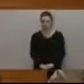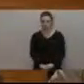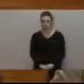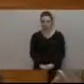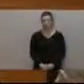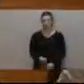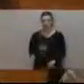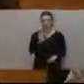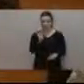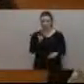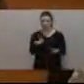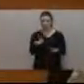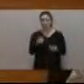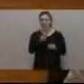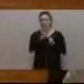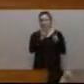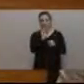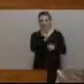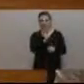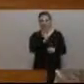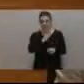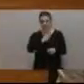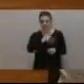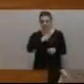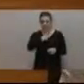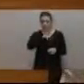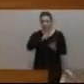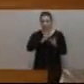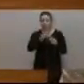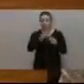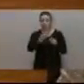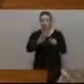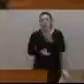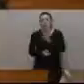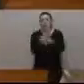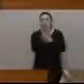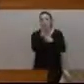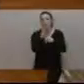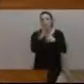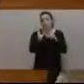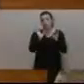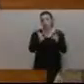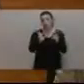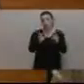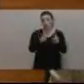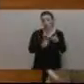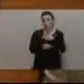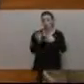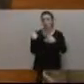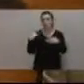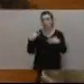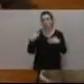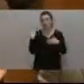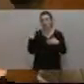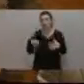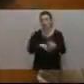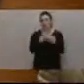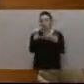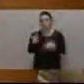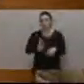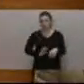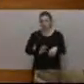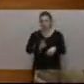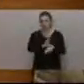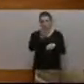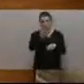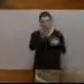Sí. Nuestra pregunta surge como consecuencia de la reunión mantenida el pasado 18 de enero, señora consejera,